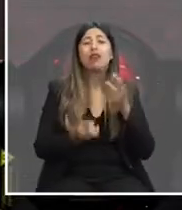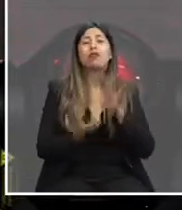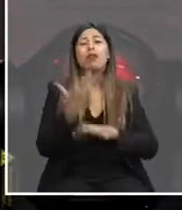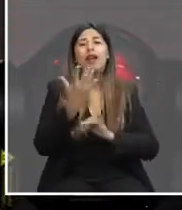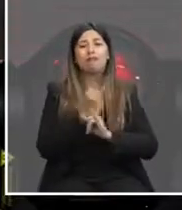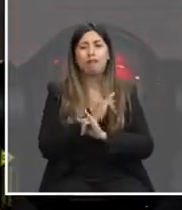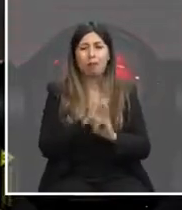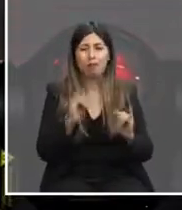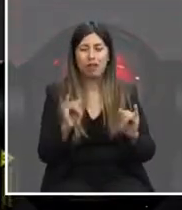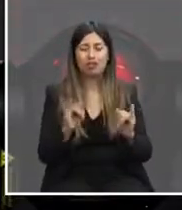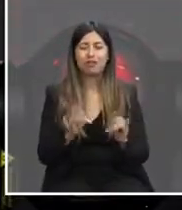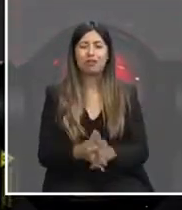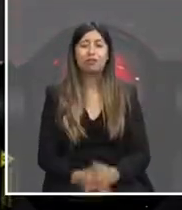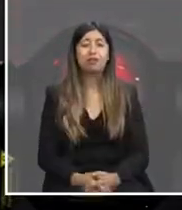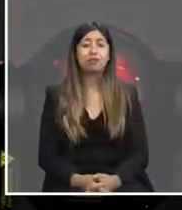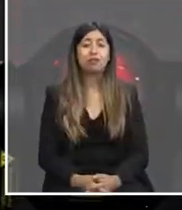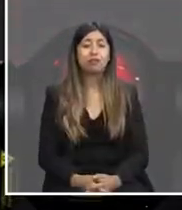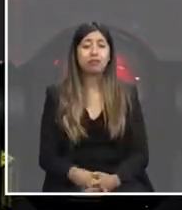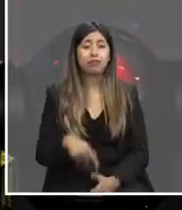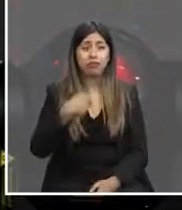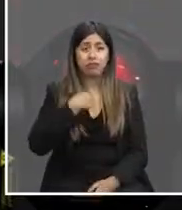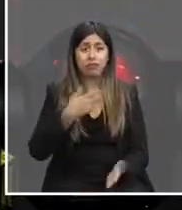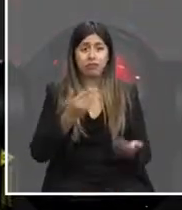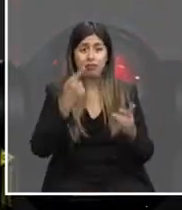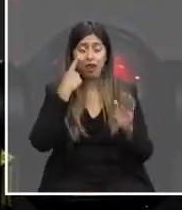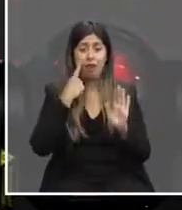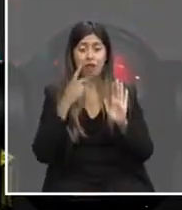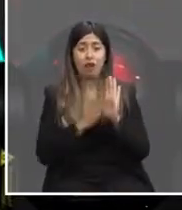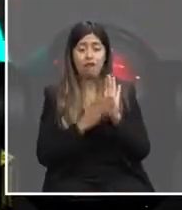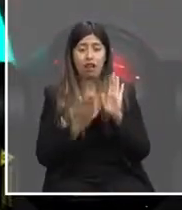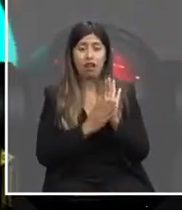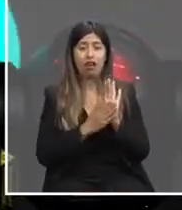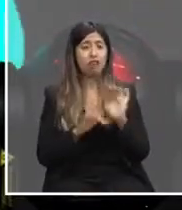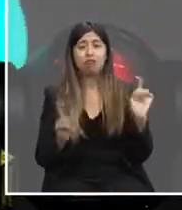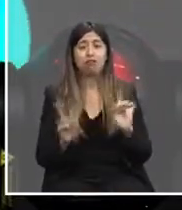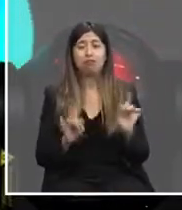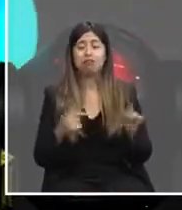información. Tú no necesitas corroborar aquello de lo que estás seguro.